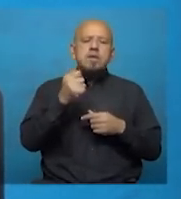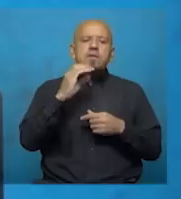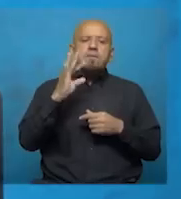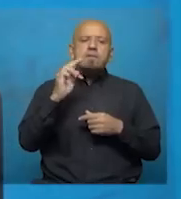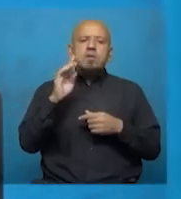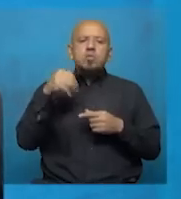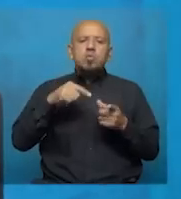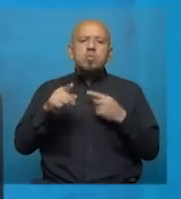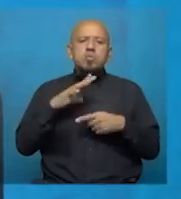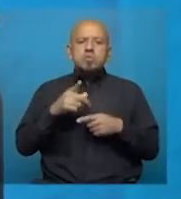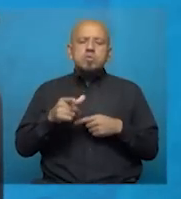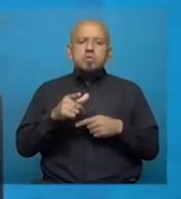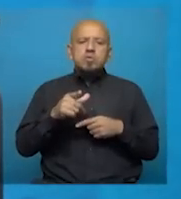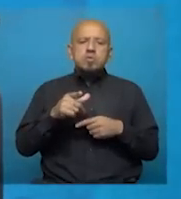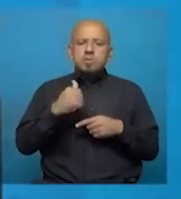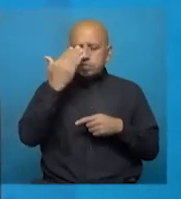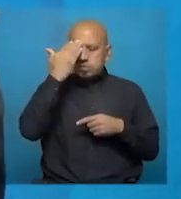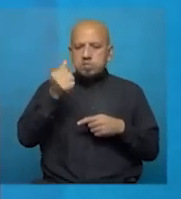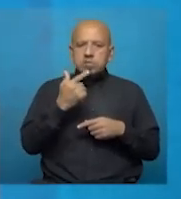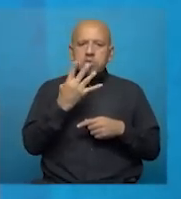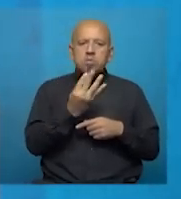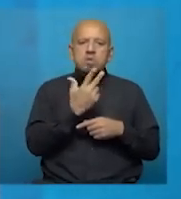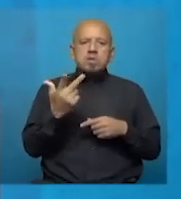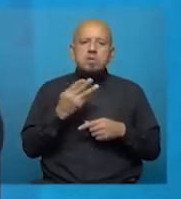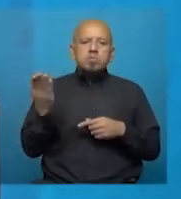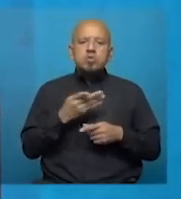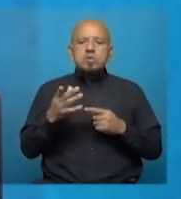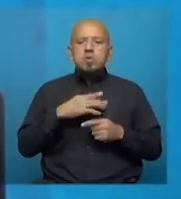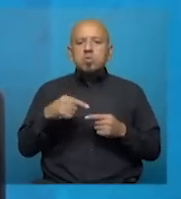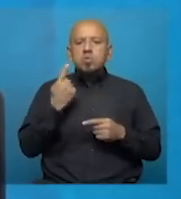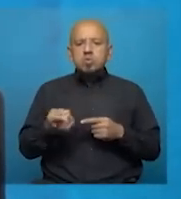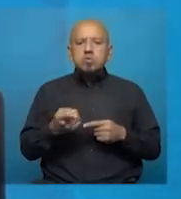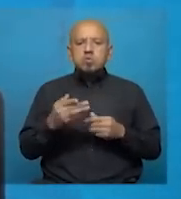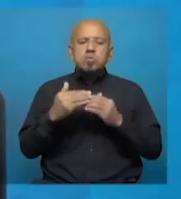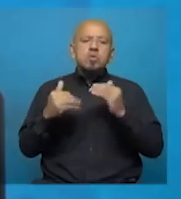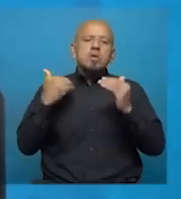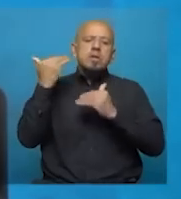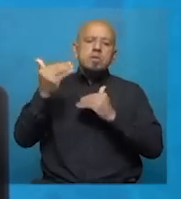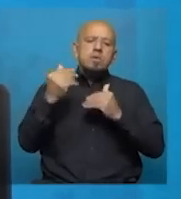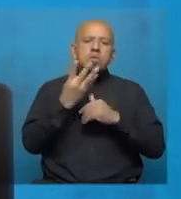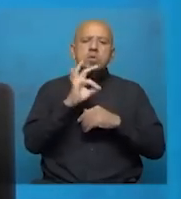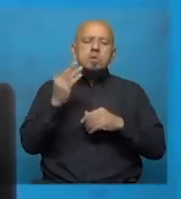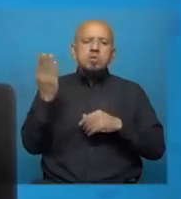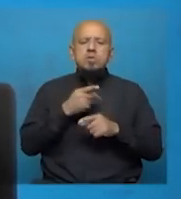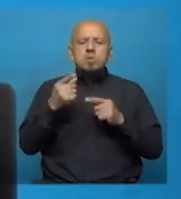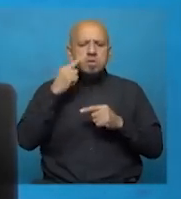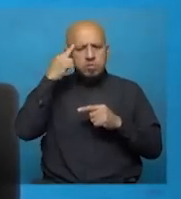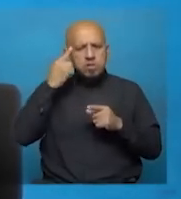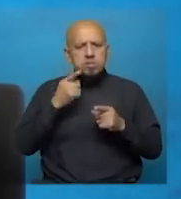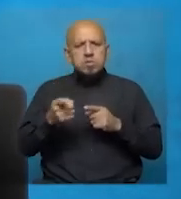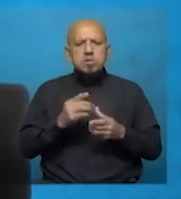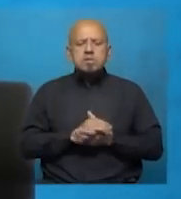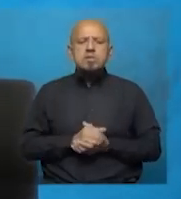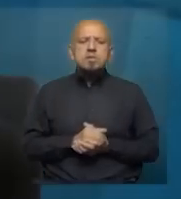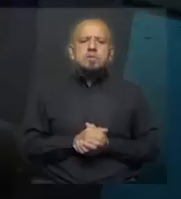le da una intención de voto al Frente Amplio de un 43%. Hay otras que también lo pone por encima del 40%. ¿Qué lectura hace, por ejemplo, de esas